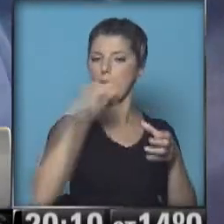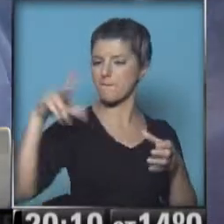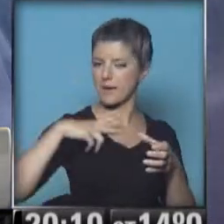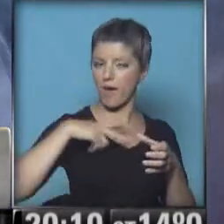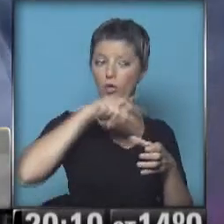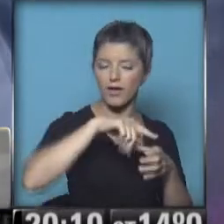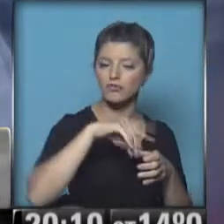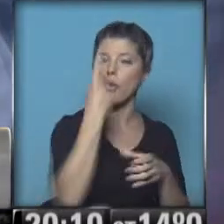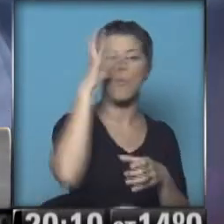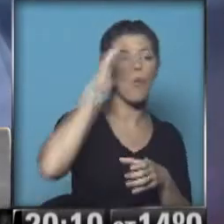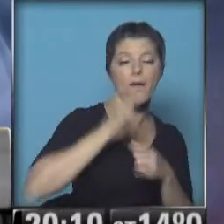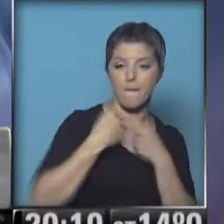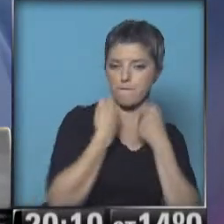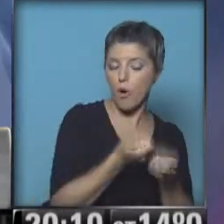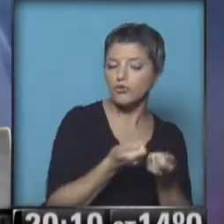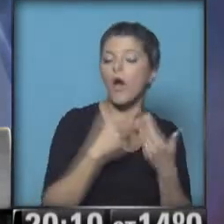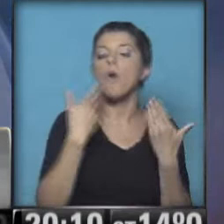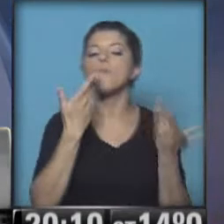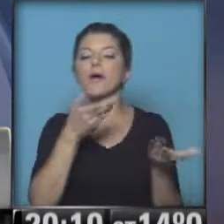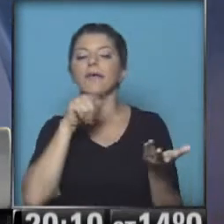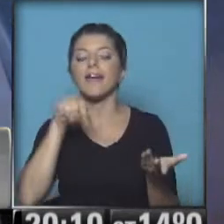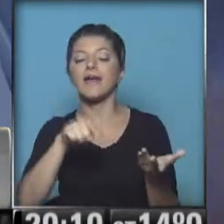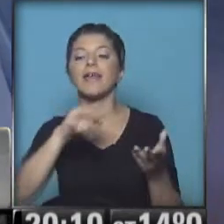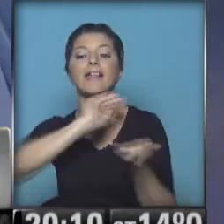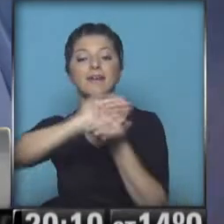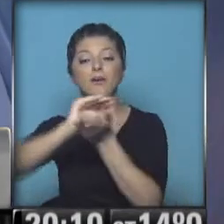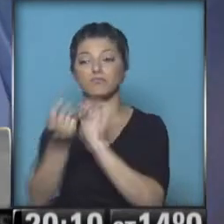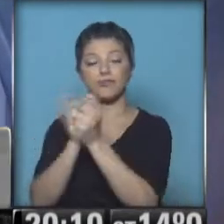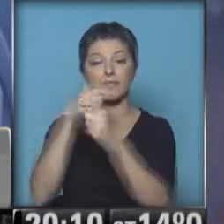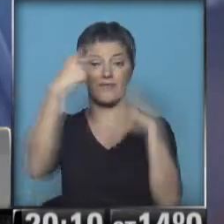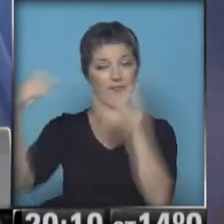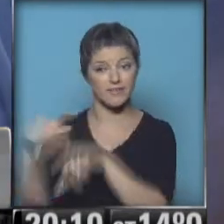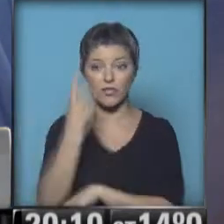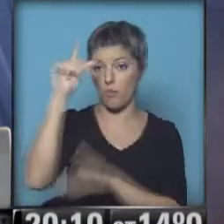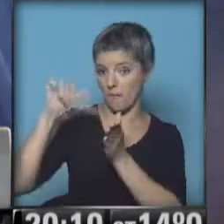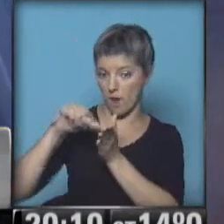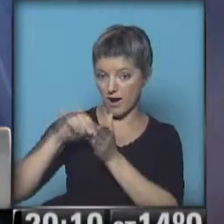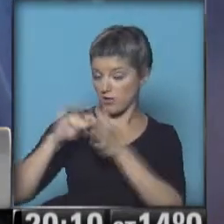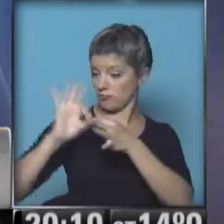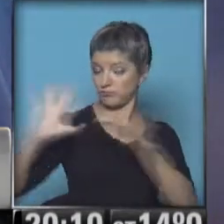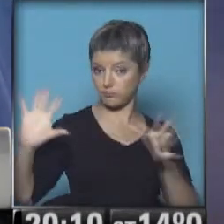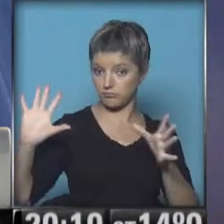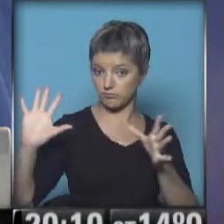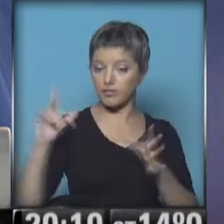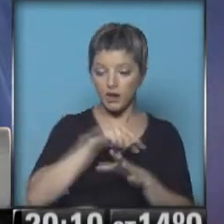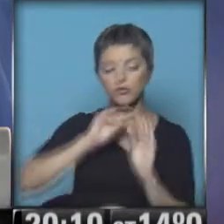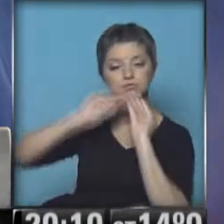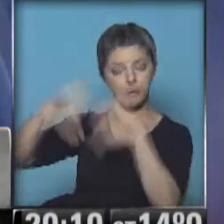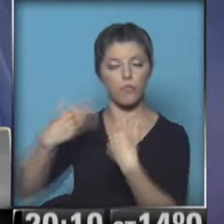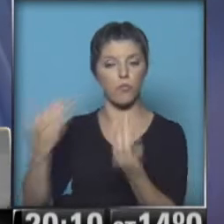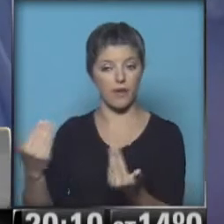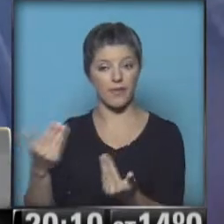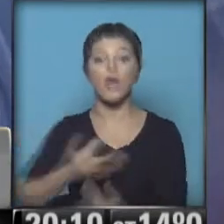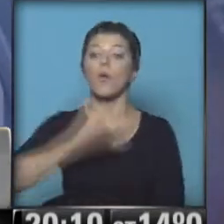hacer caer la renegociación en dos oportunidades de un país soberano con el 92,4 por ciento